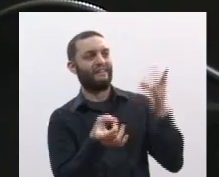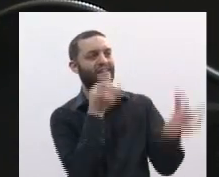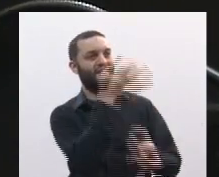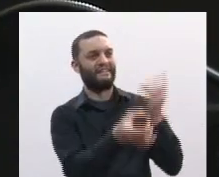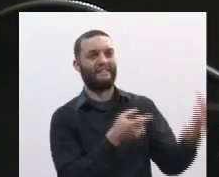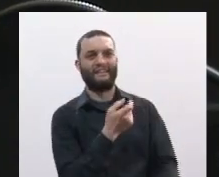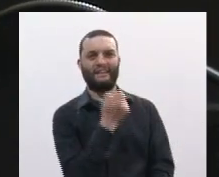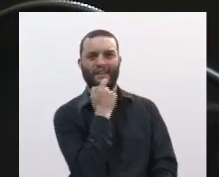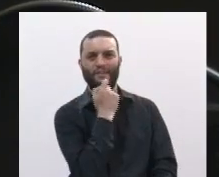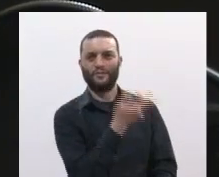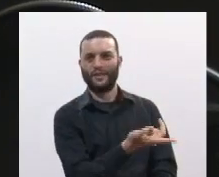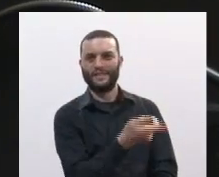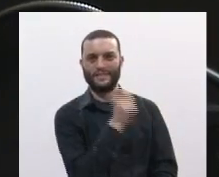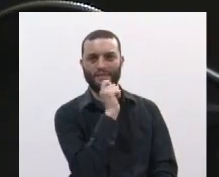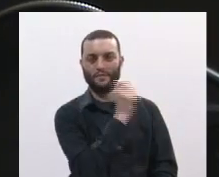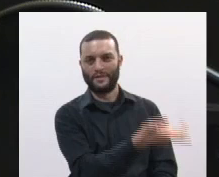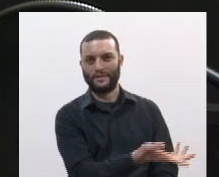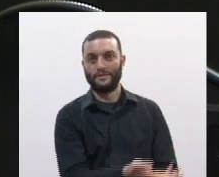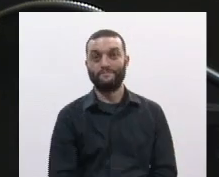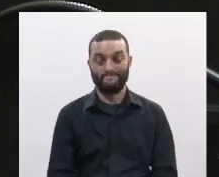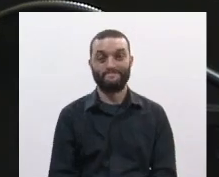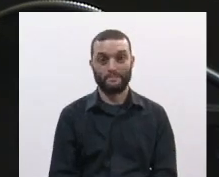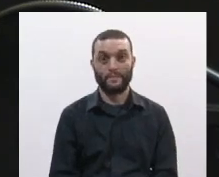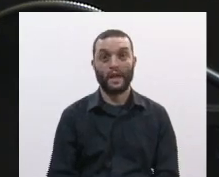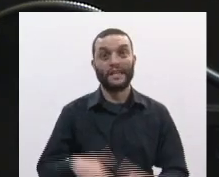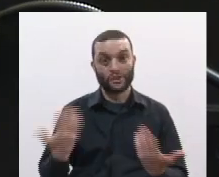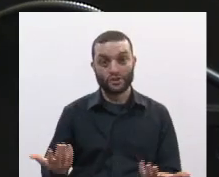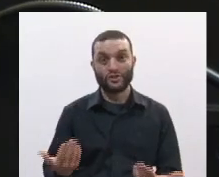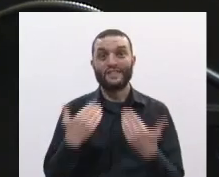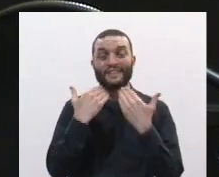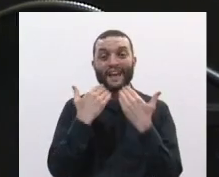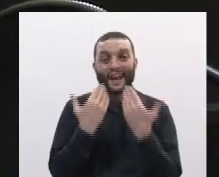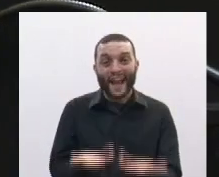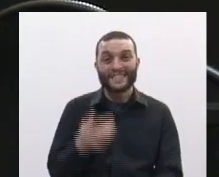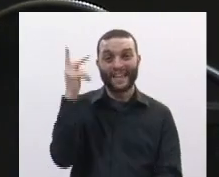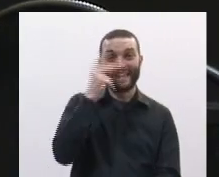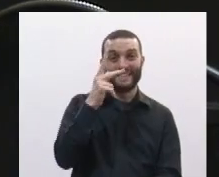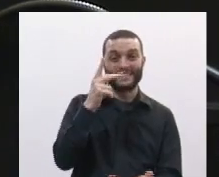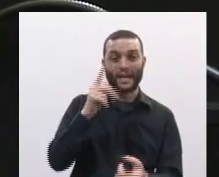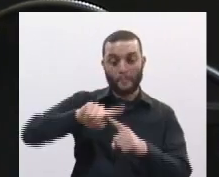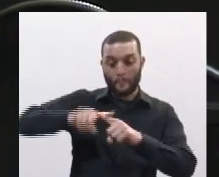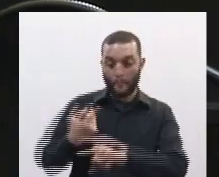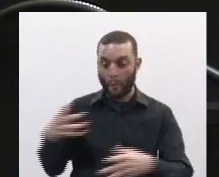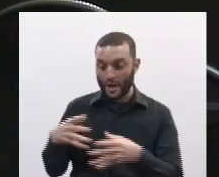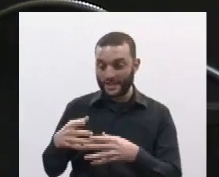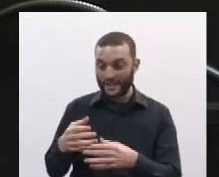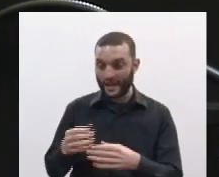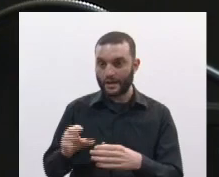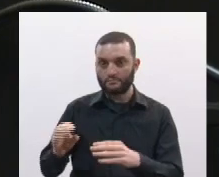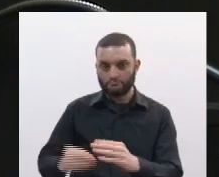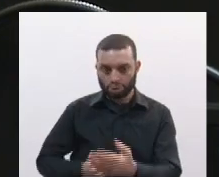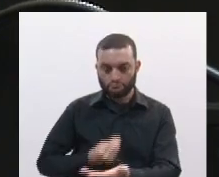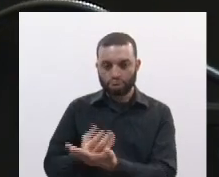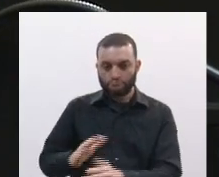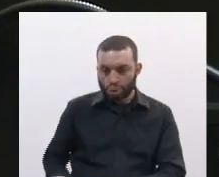¿Cómo dio vuelta esa relación y cómo comenzó a valorizar la política? Usted recordará, seguramente en esa época